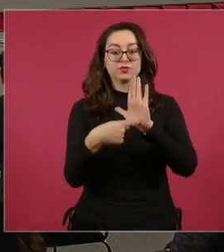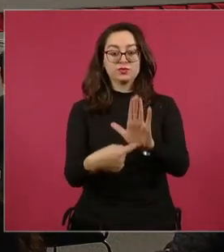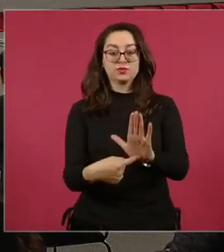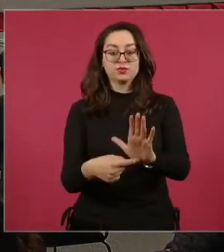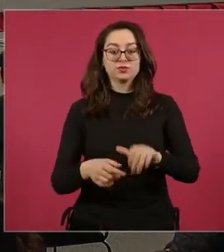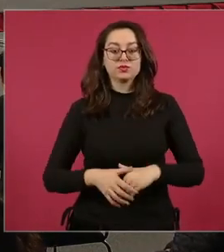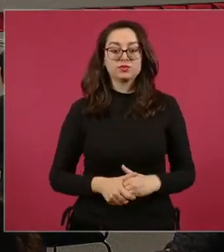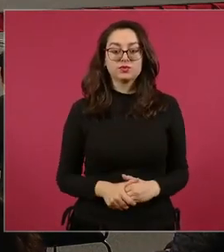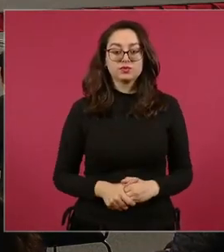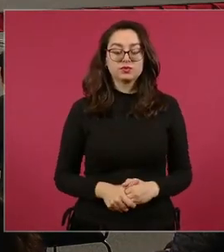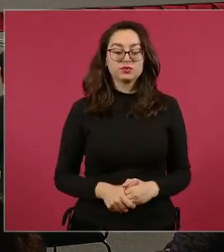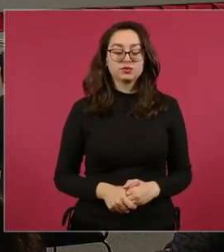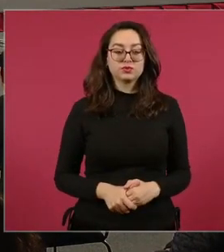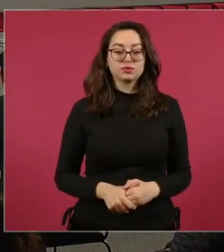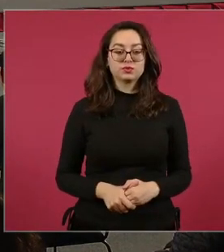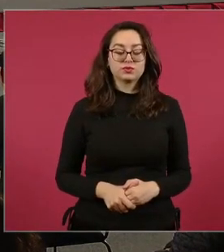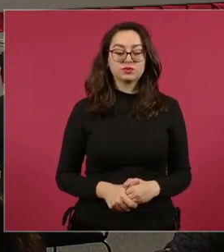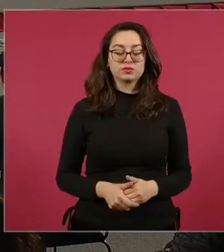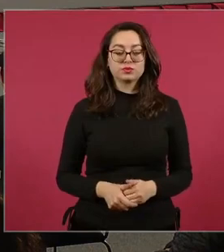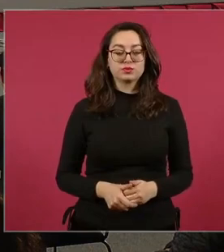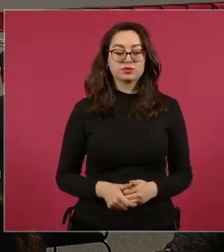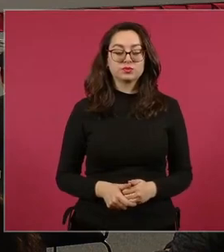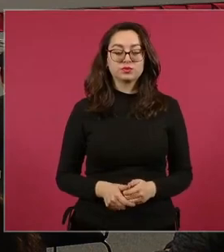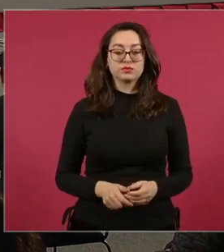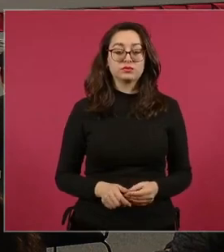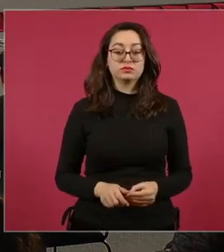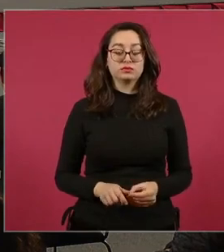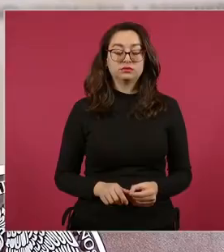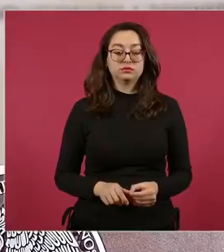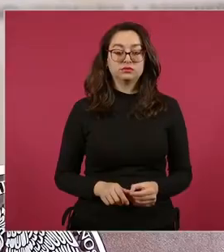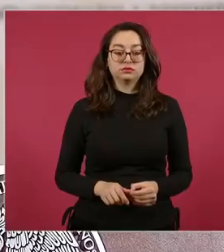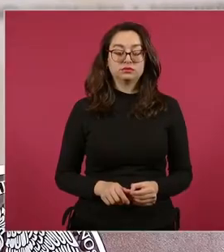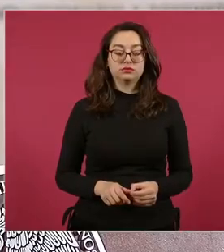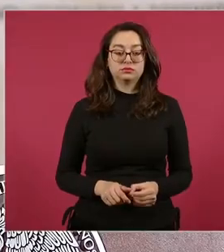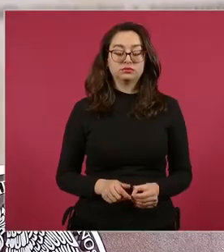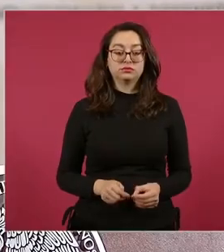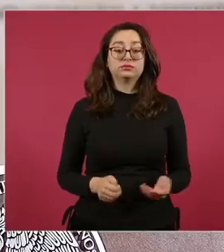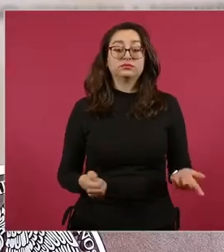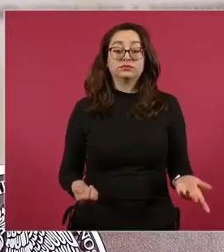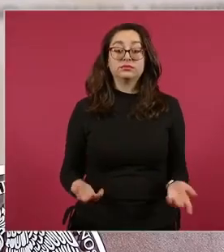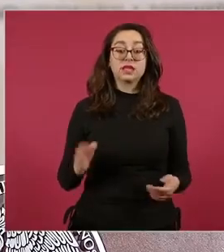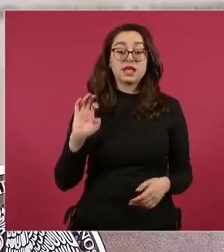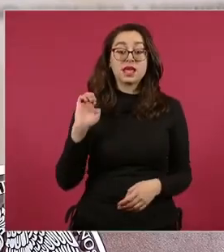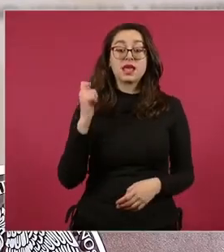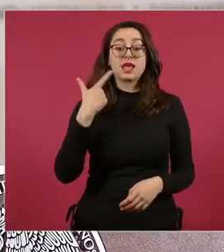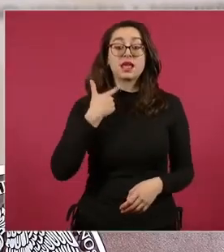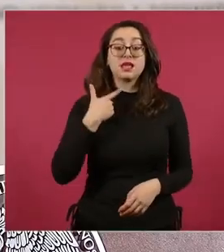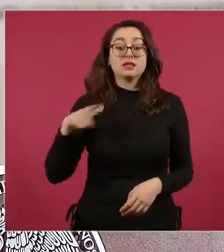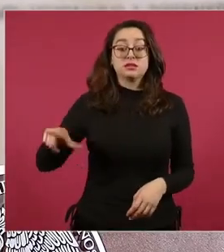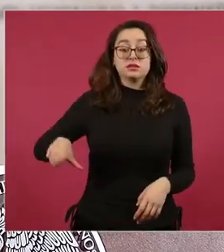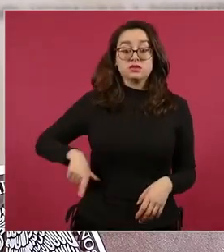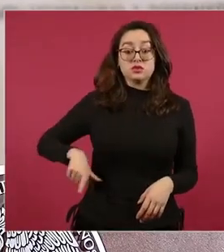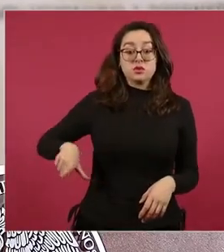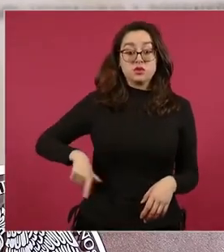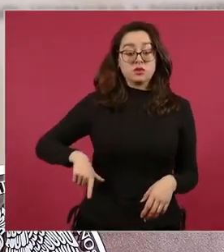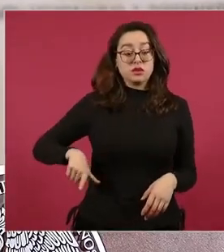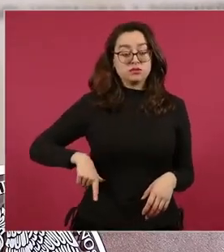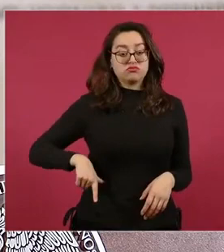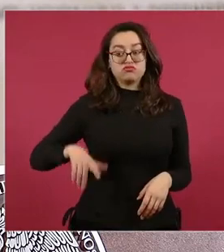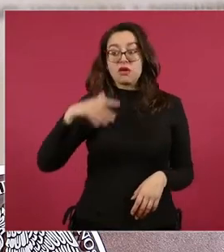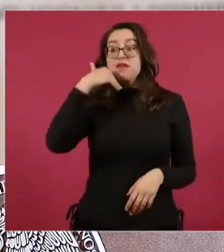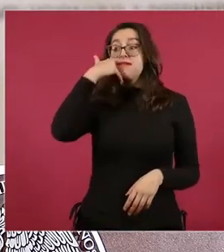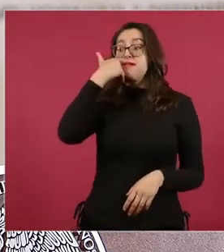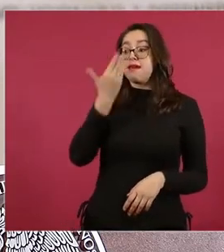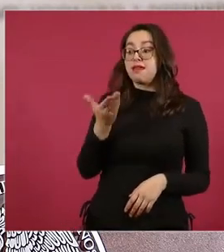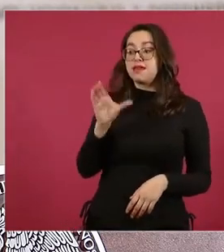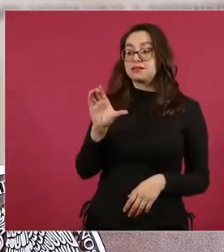Como dijimos, la generación de la CFE estaba condenada a reducirse hasta la irrelevancia. Se